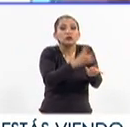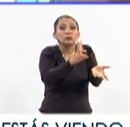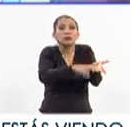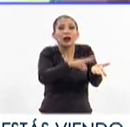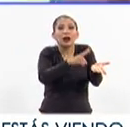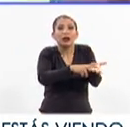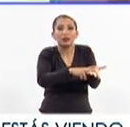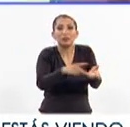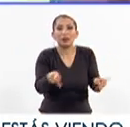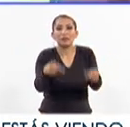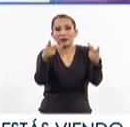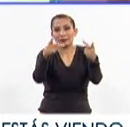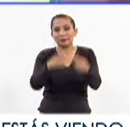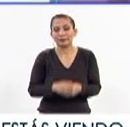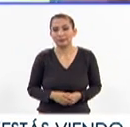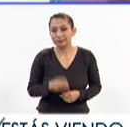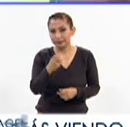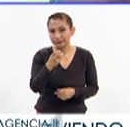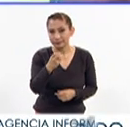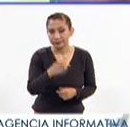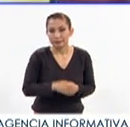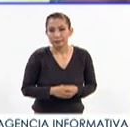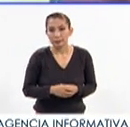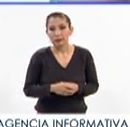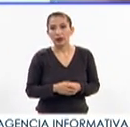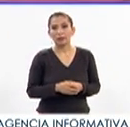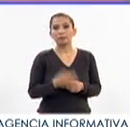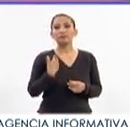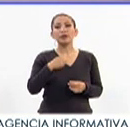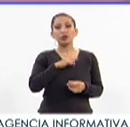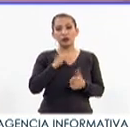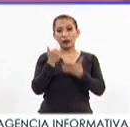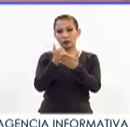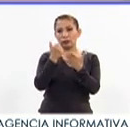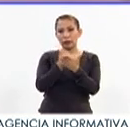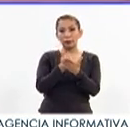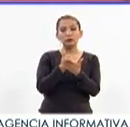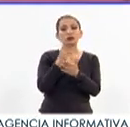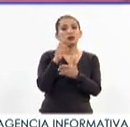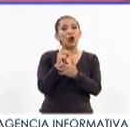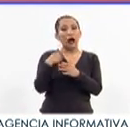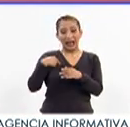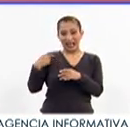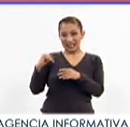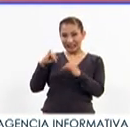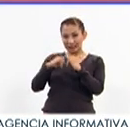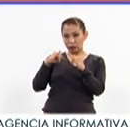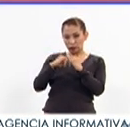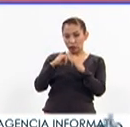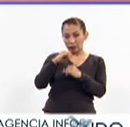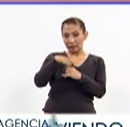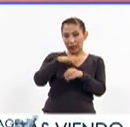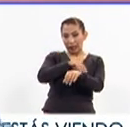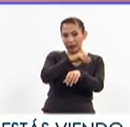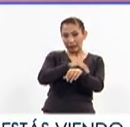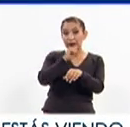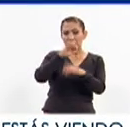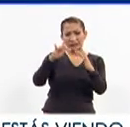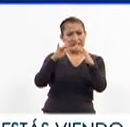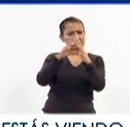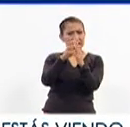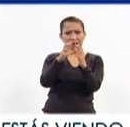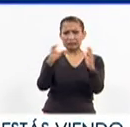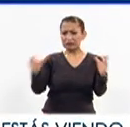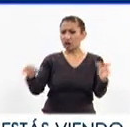valor de intercambio. En ese sentido, nosotros colaboramos no solo desde el Instituto de Energías Renovables, sino en una red muy